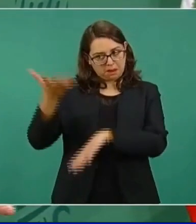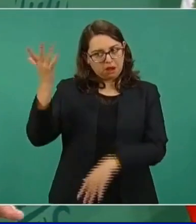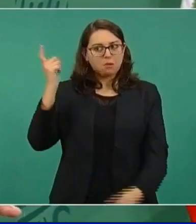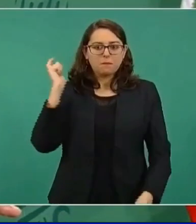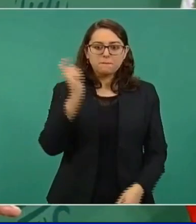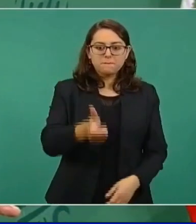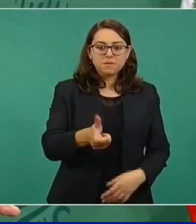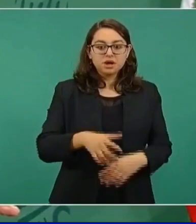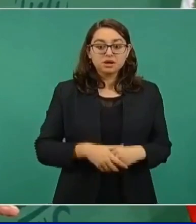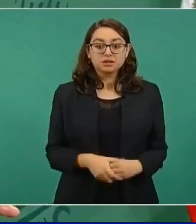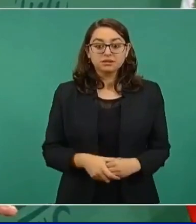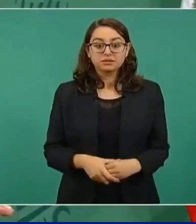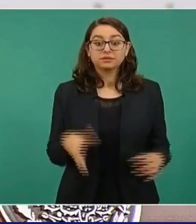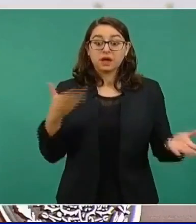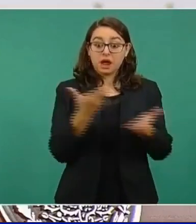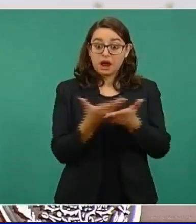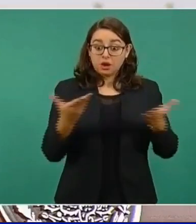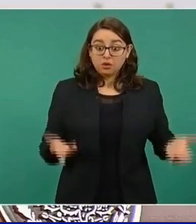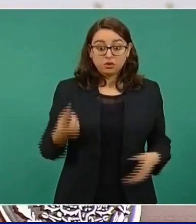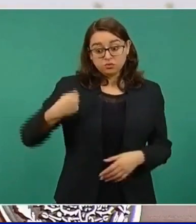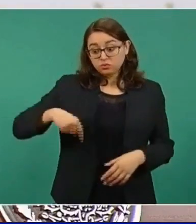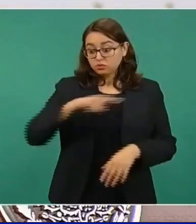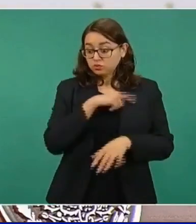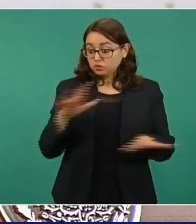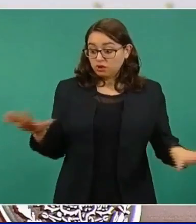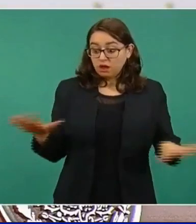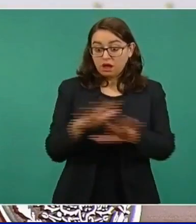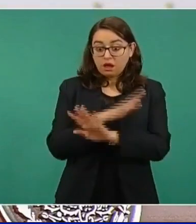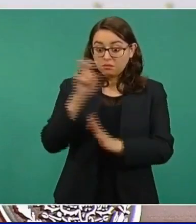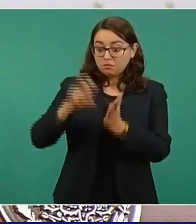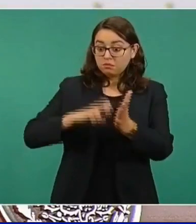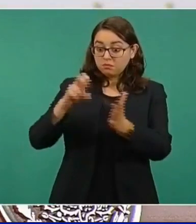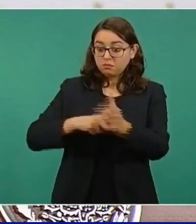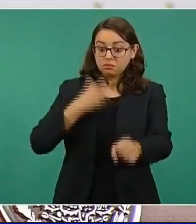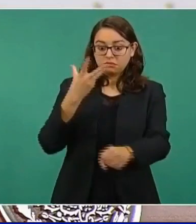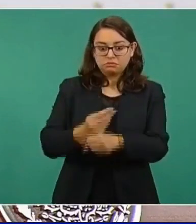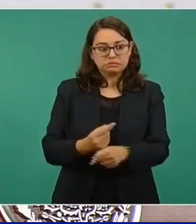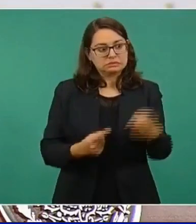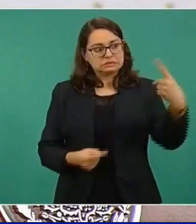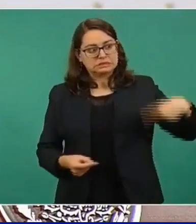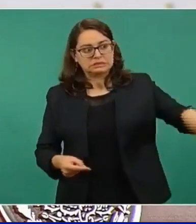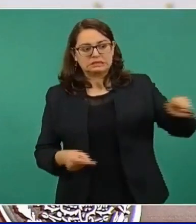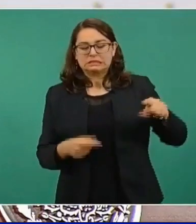Ese es el enojo que tienen ahora. Por eso está el Reforma